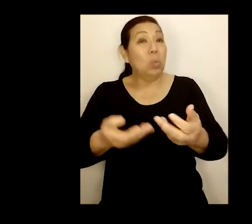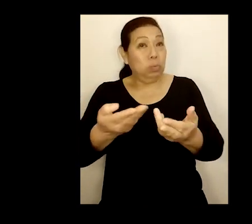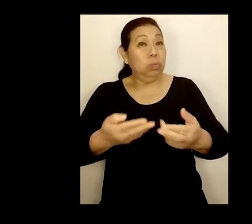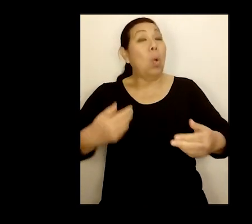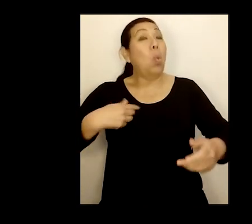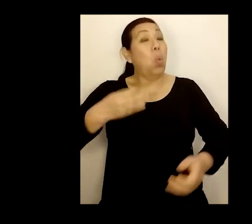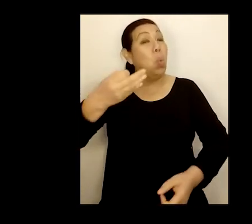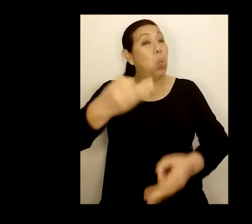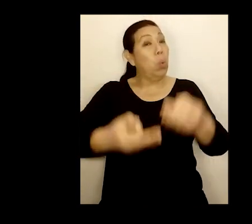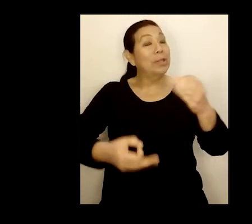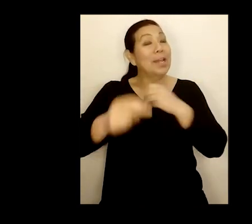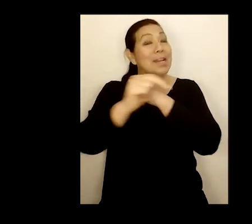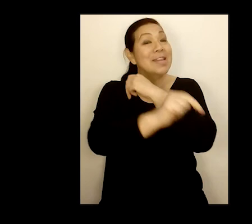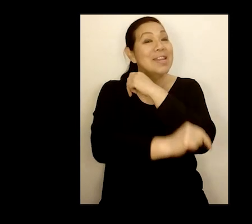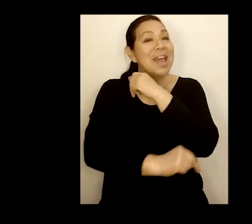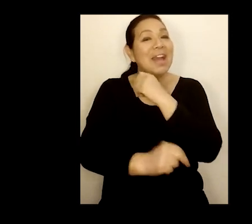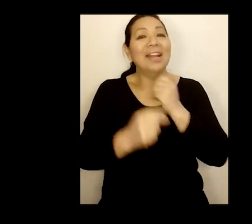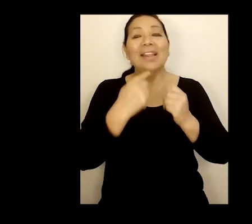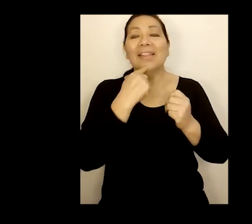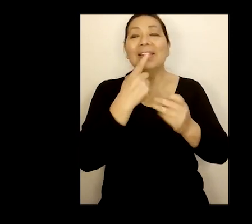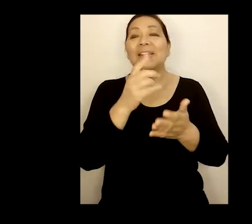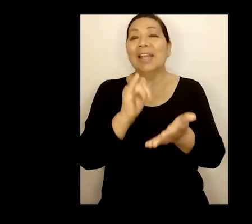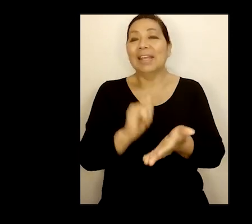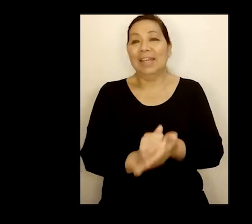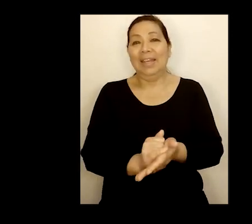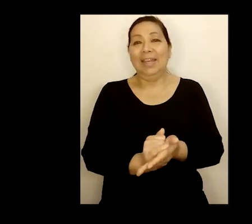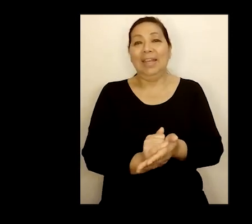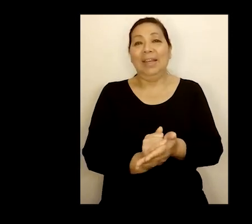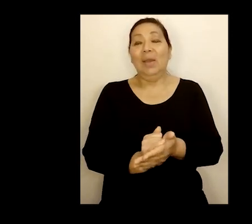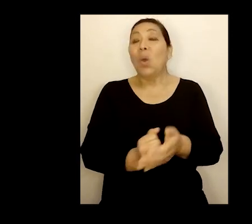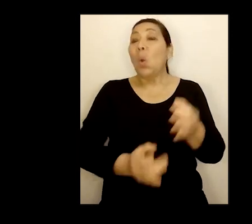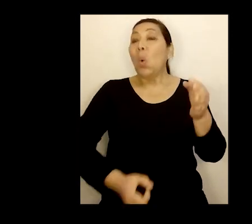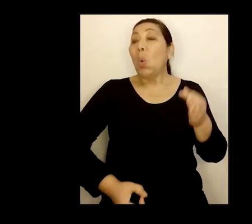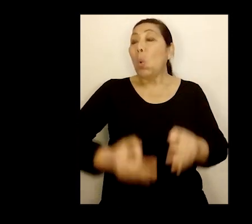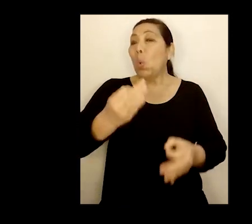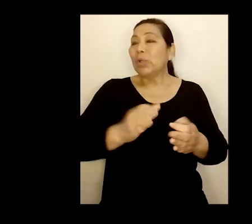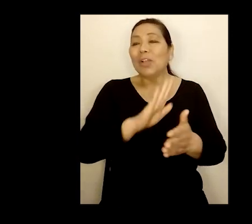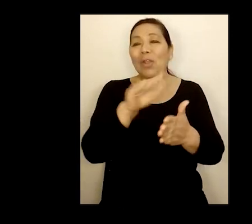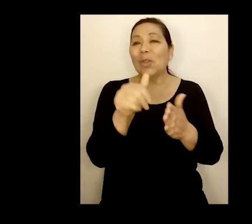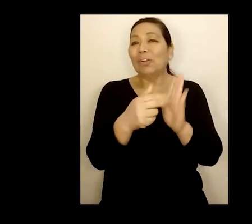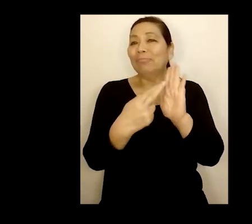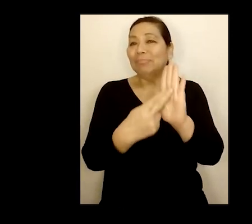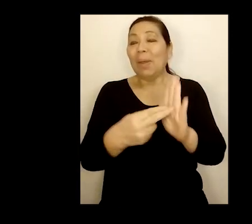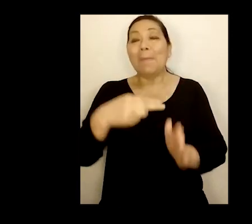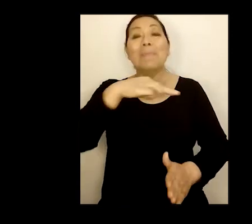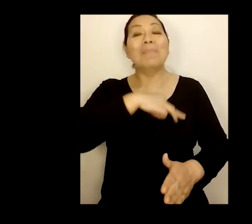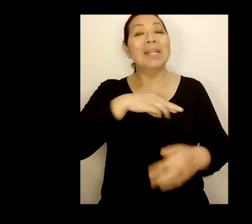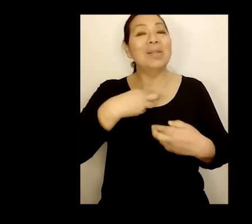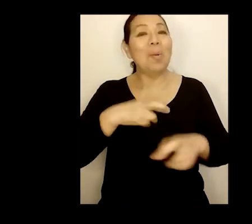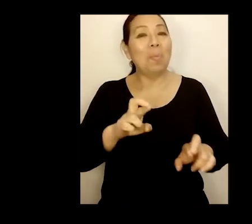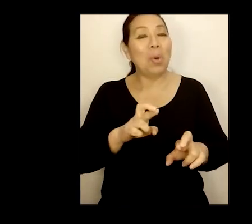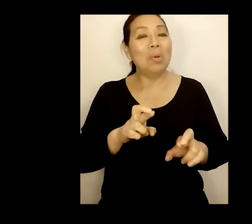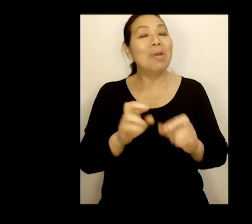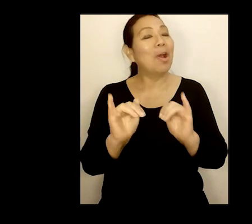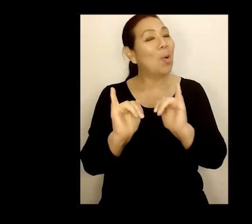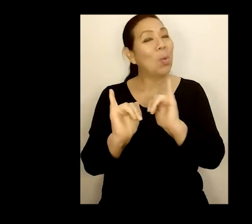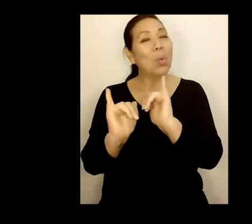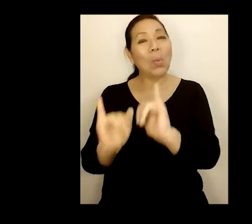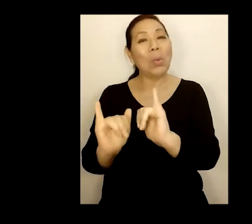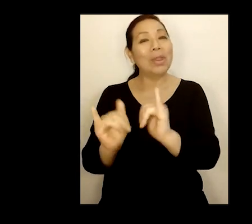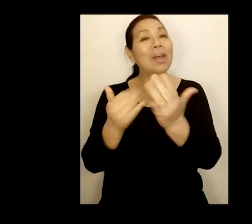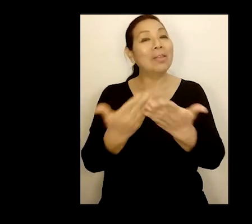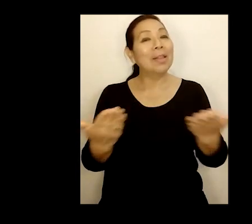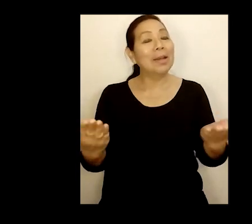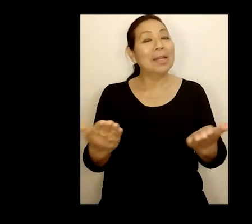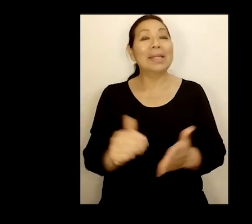de Apelaciones Nacional señala que el juicio efectuado por el representante del Ministerio Público conserva los